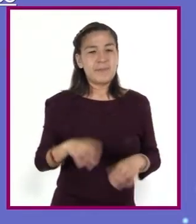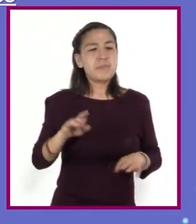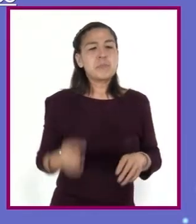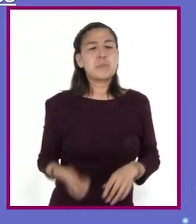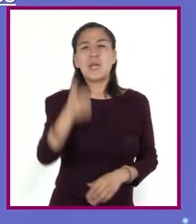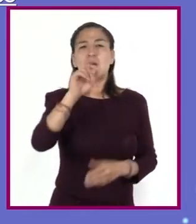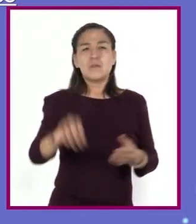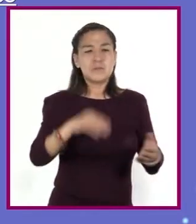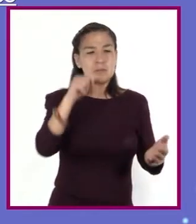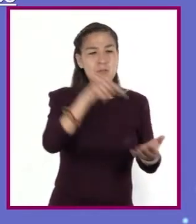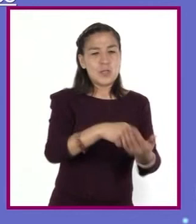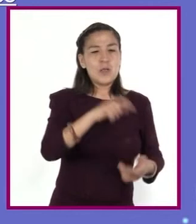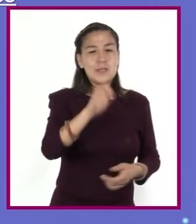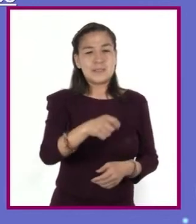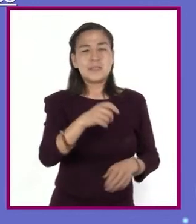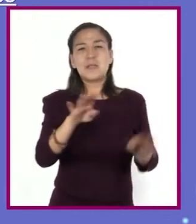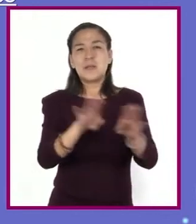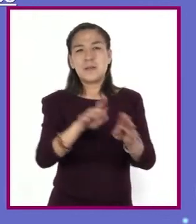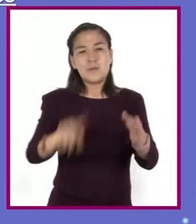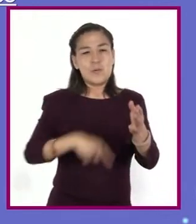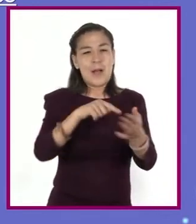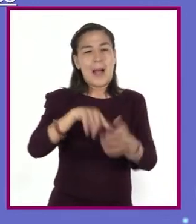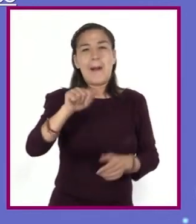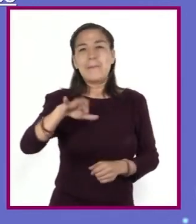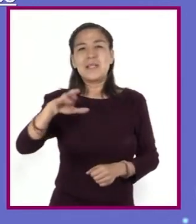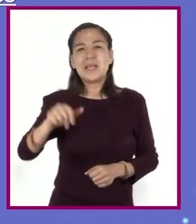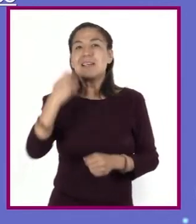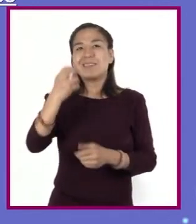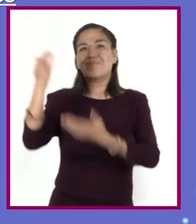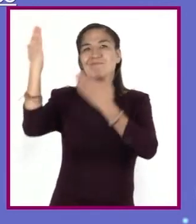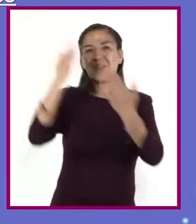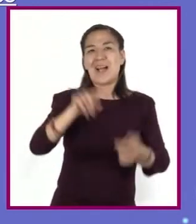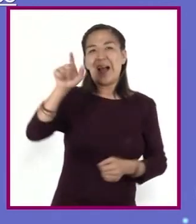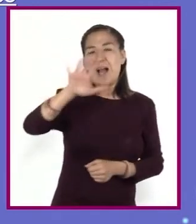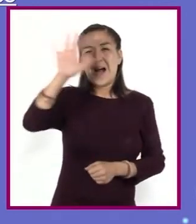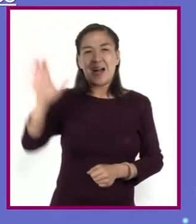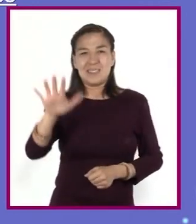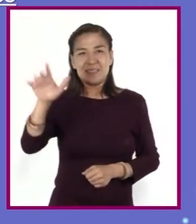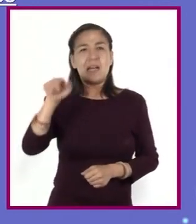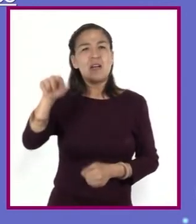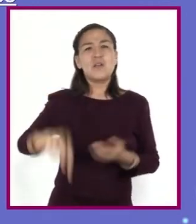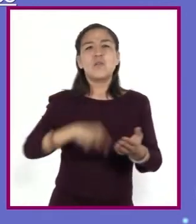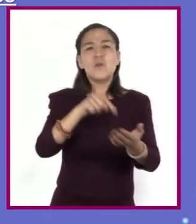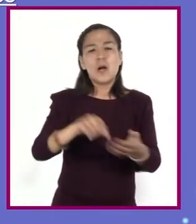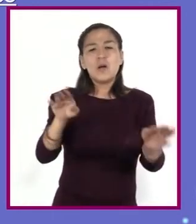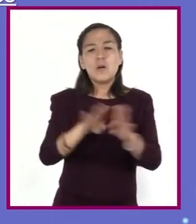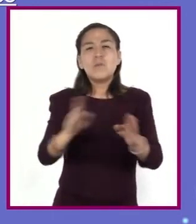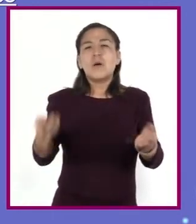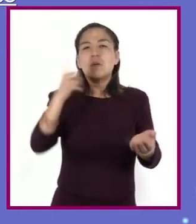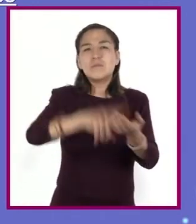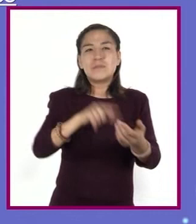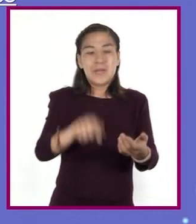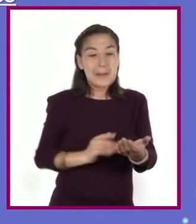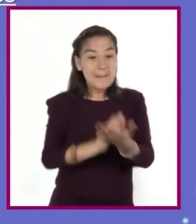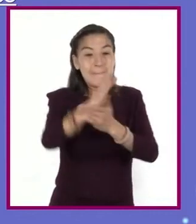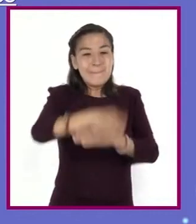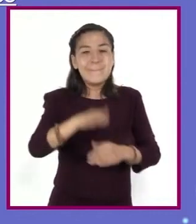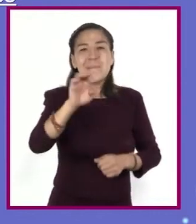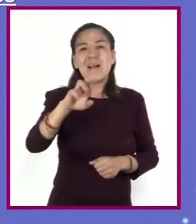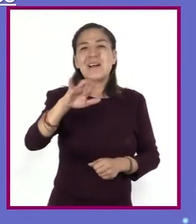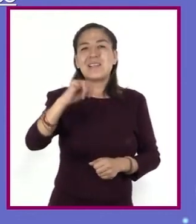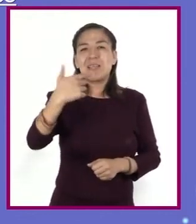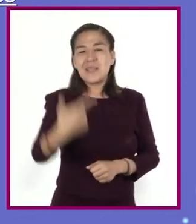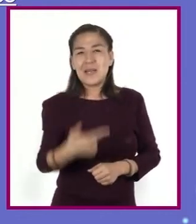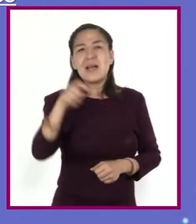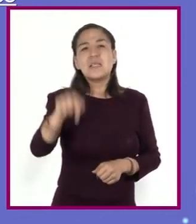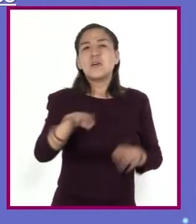América señalan que vinieron de Asia. Al congelarse el agua de los océanos, cruzaron por el estrecho de Bering y se agruparon